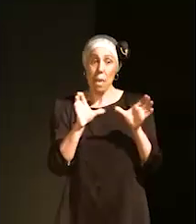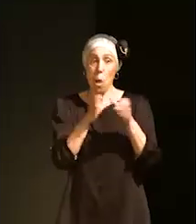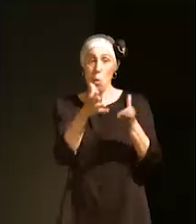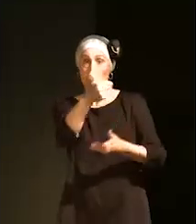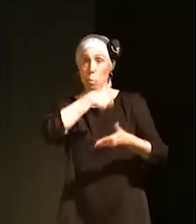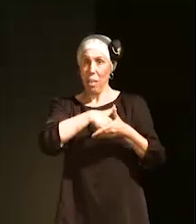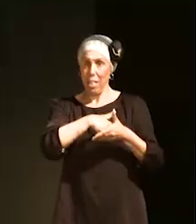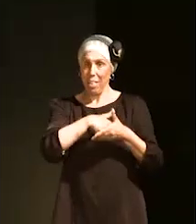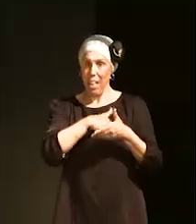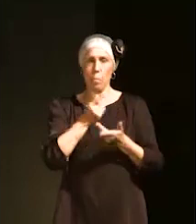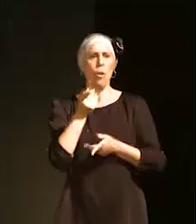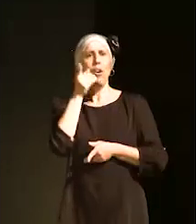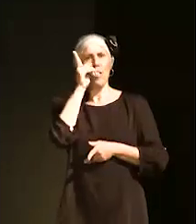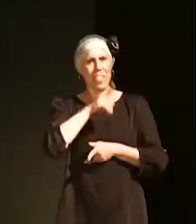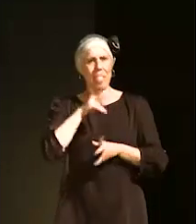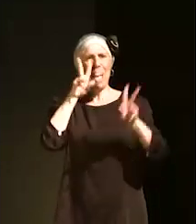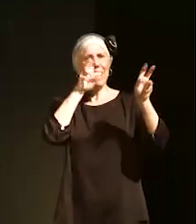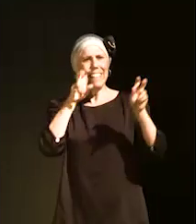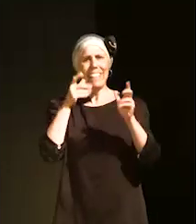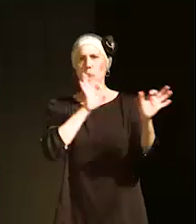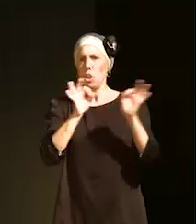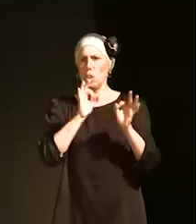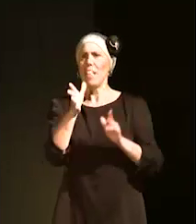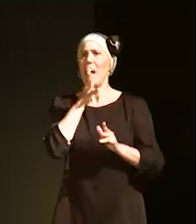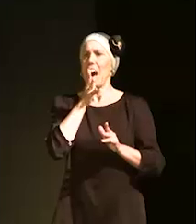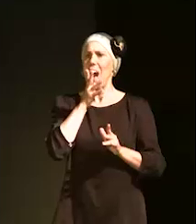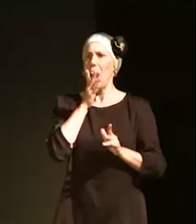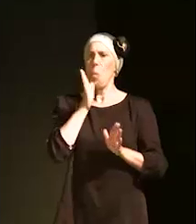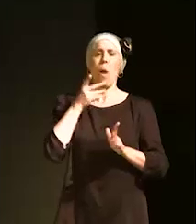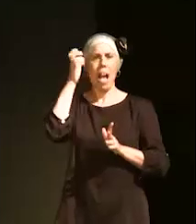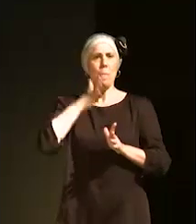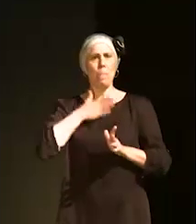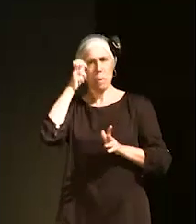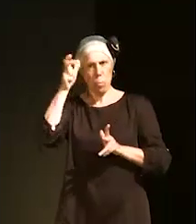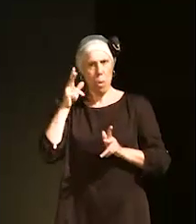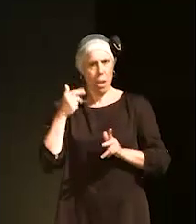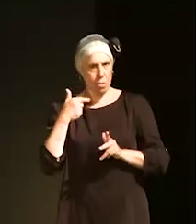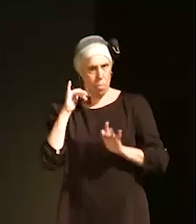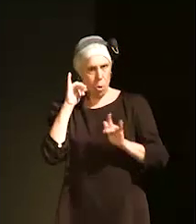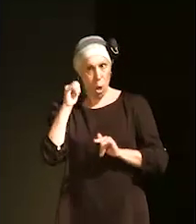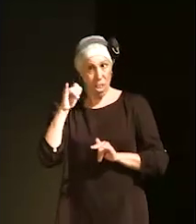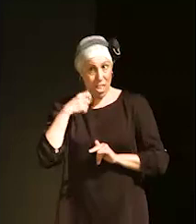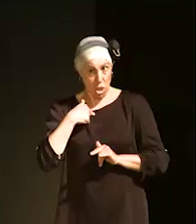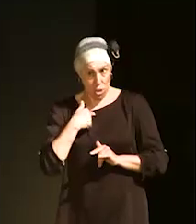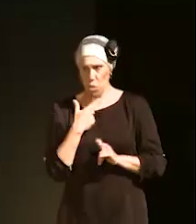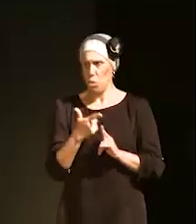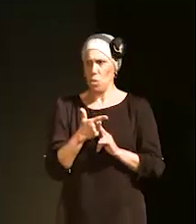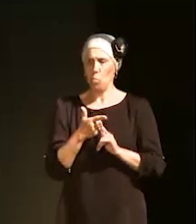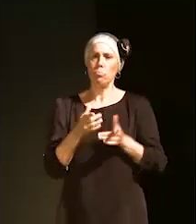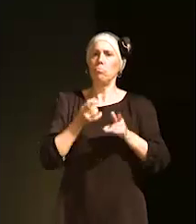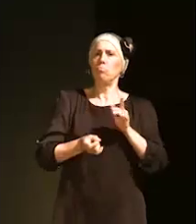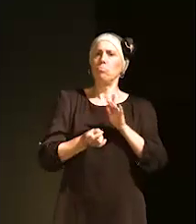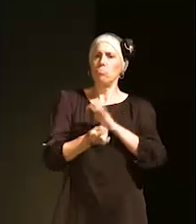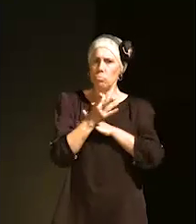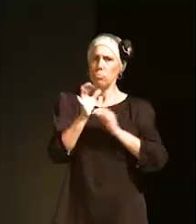agua mi pueblo y yo la cuerda y el fuego todas creaciones colectivas